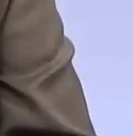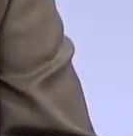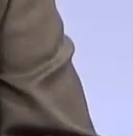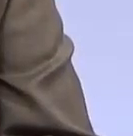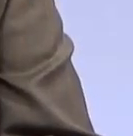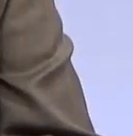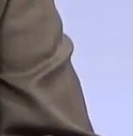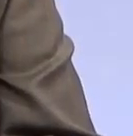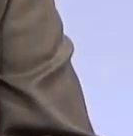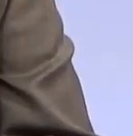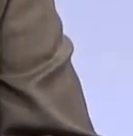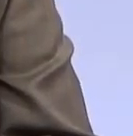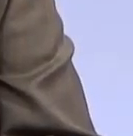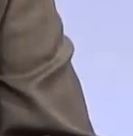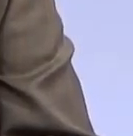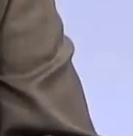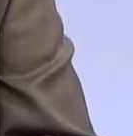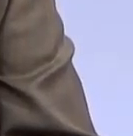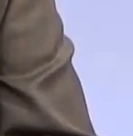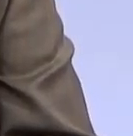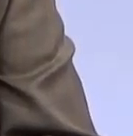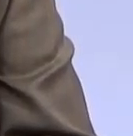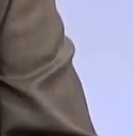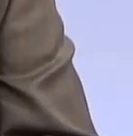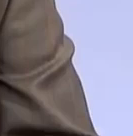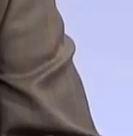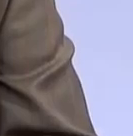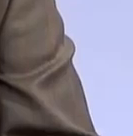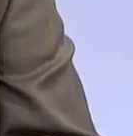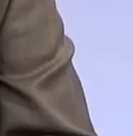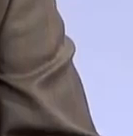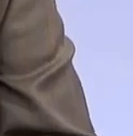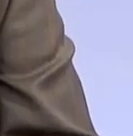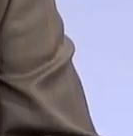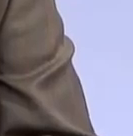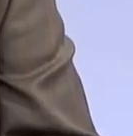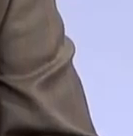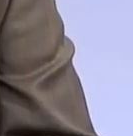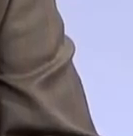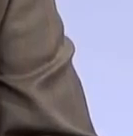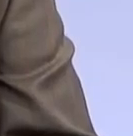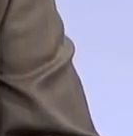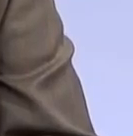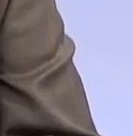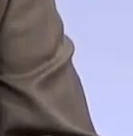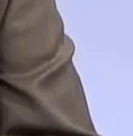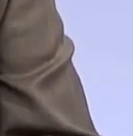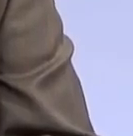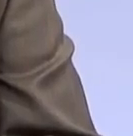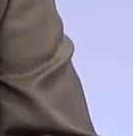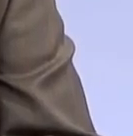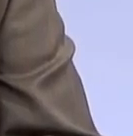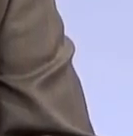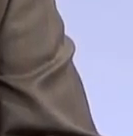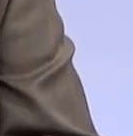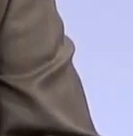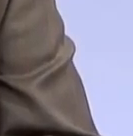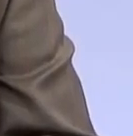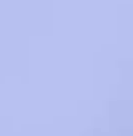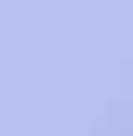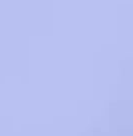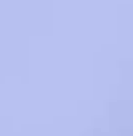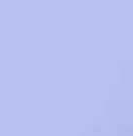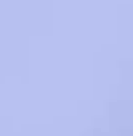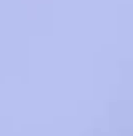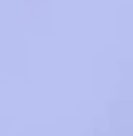corrupción, no debe llamar la atención que sucedan hechos similares en todo el mundanal